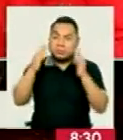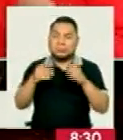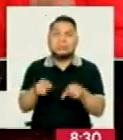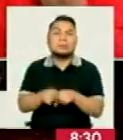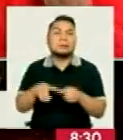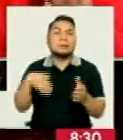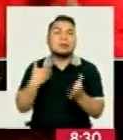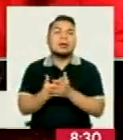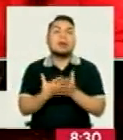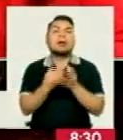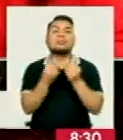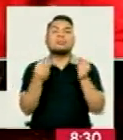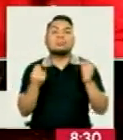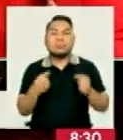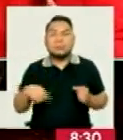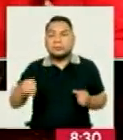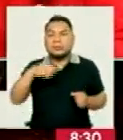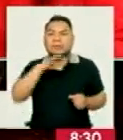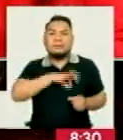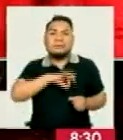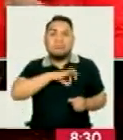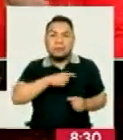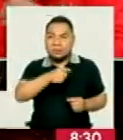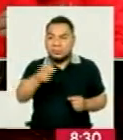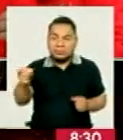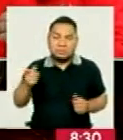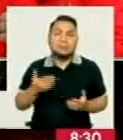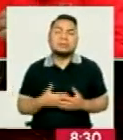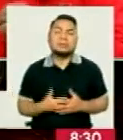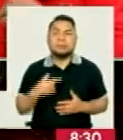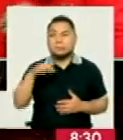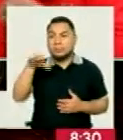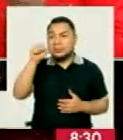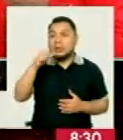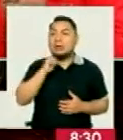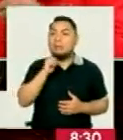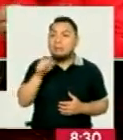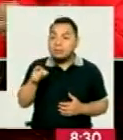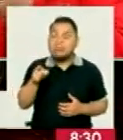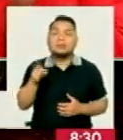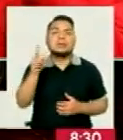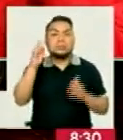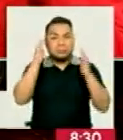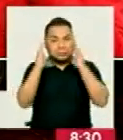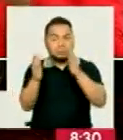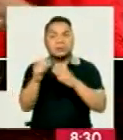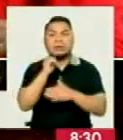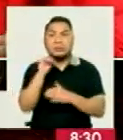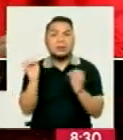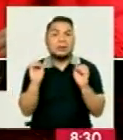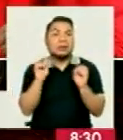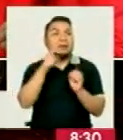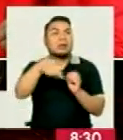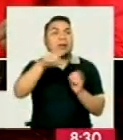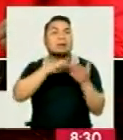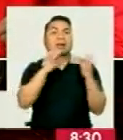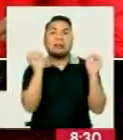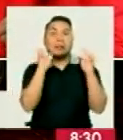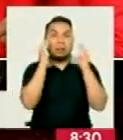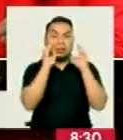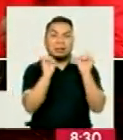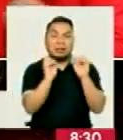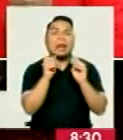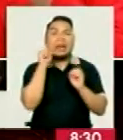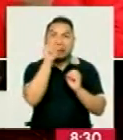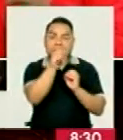un mayor número de beneficiarios, es decir, identificar aquellos conciudadanos en donde todavía no han sido atendidos.